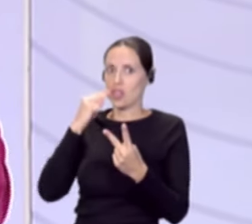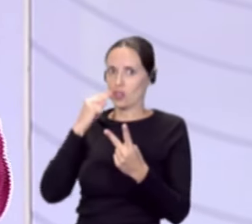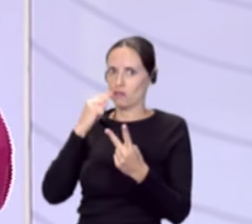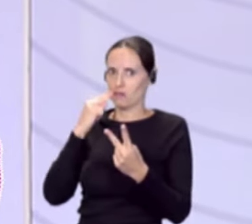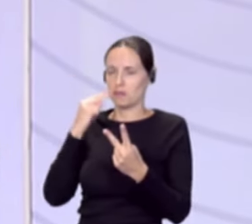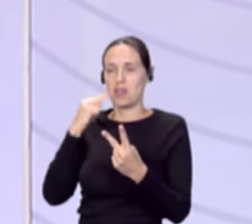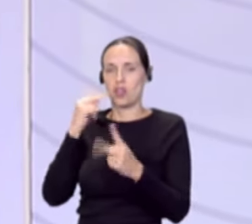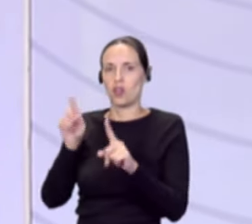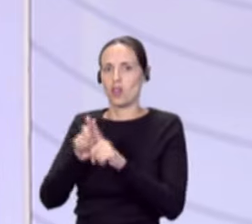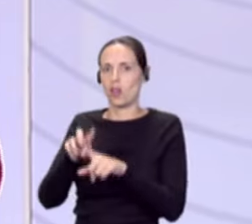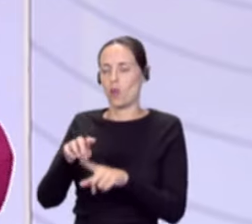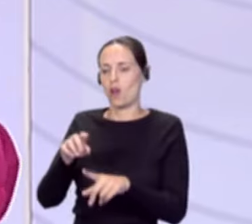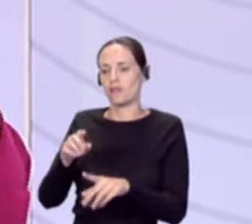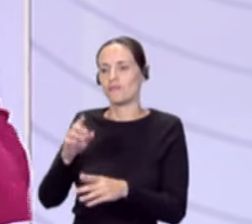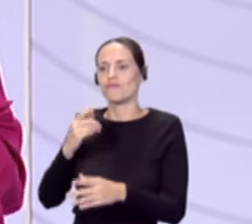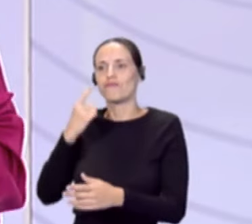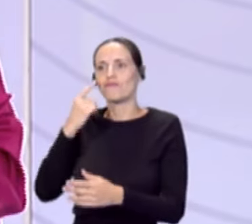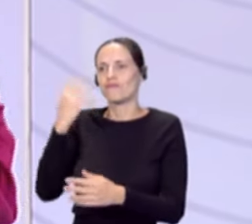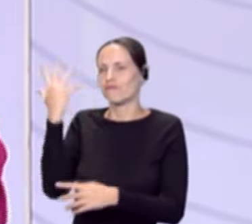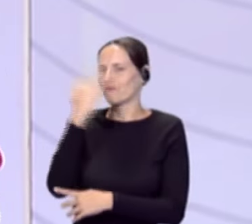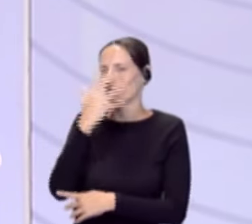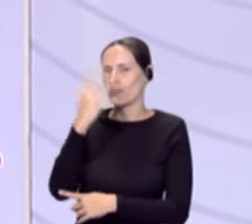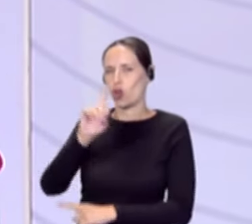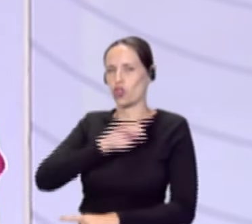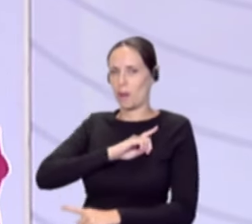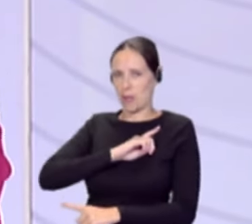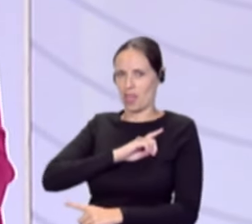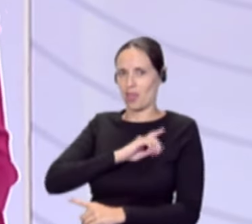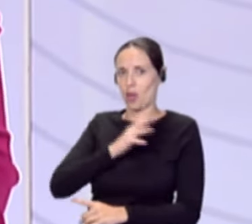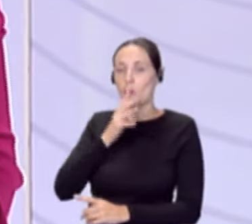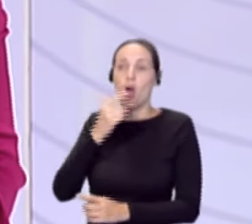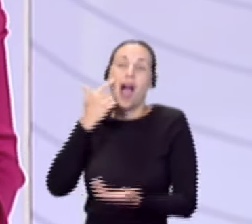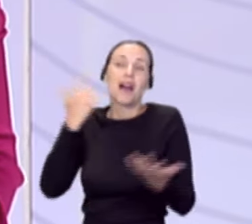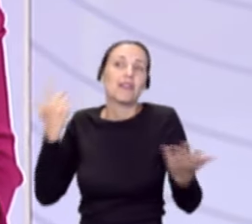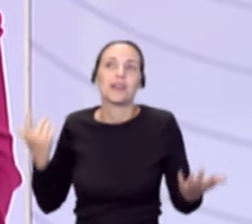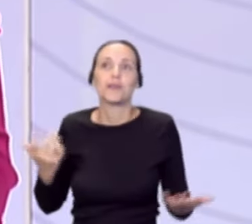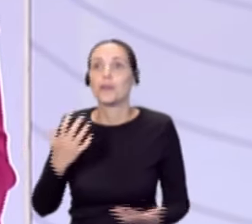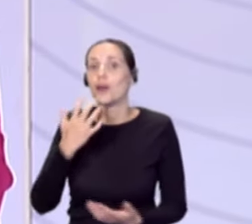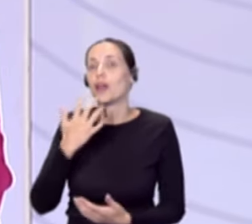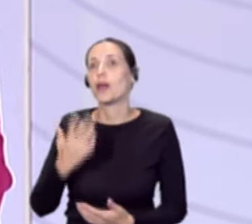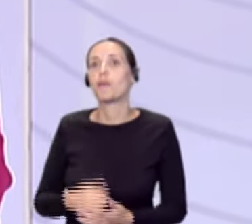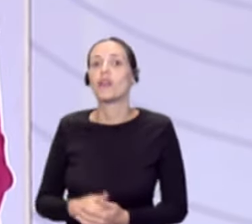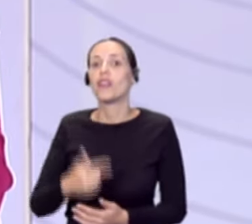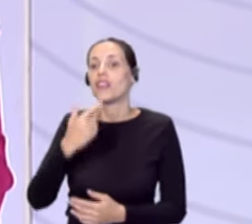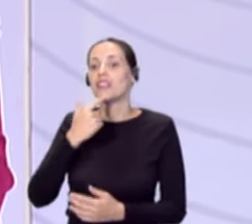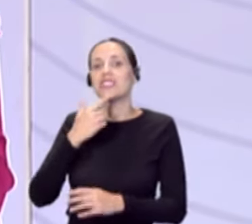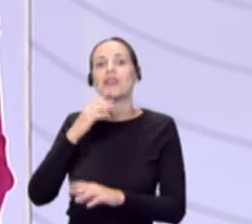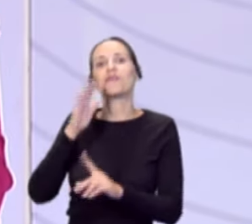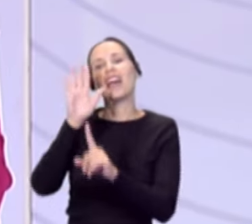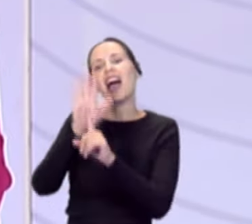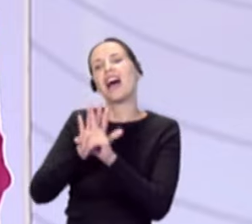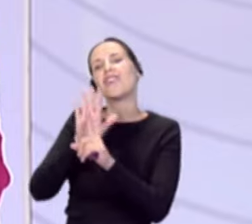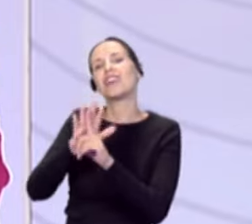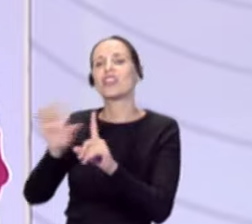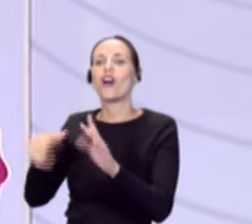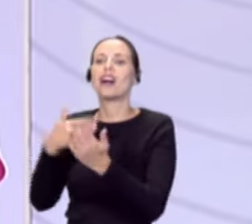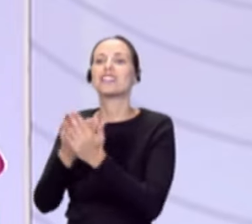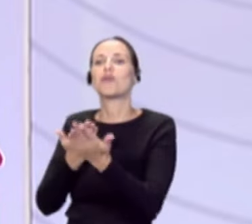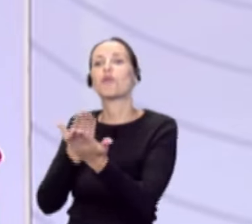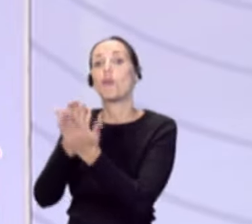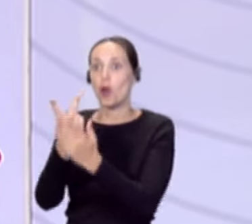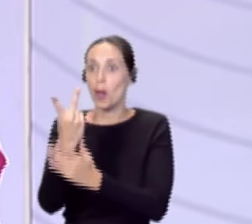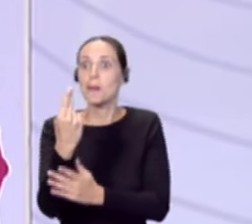decir, la carga de prueba está en ti. ¿Tú cómo demuestras que te muestra afecto, incluso te hace proposiciones de relación y a las